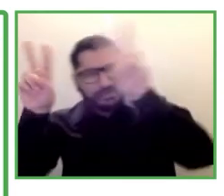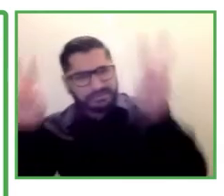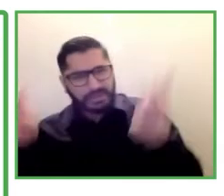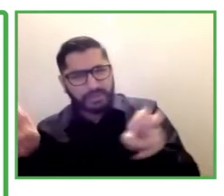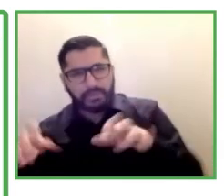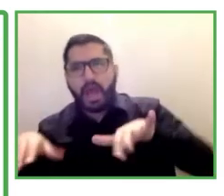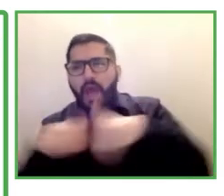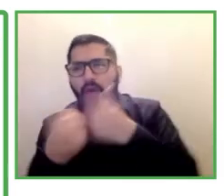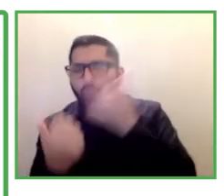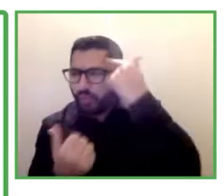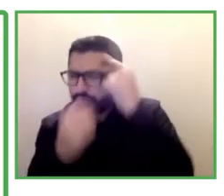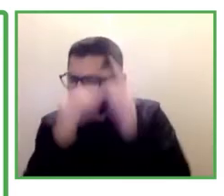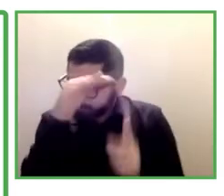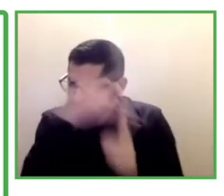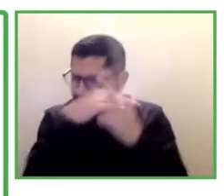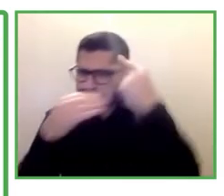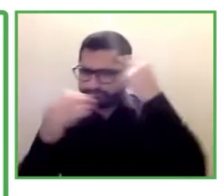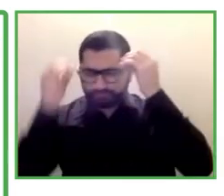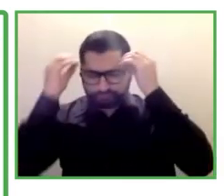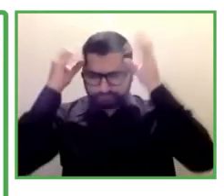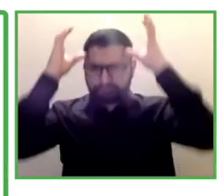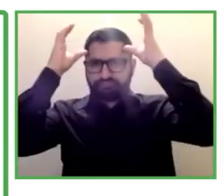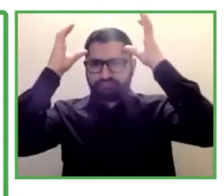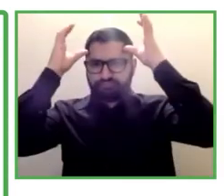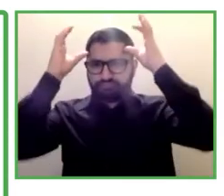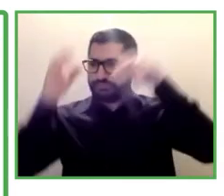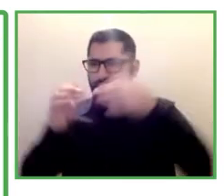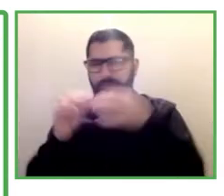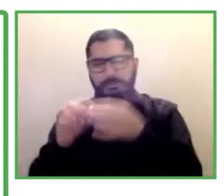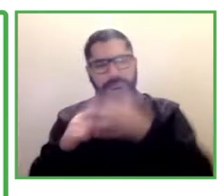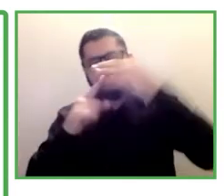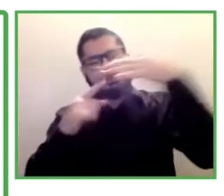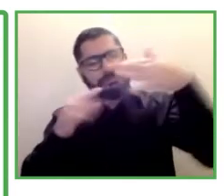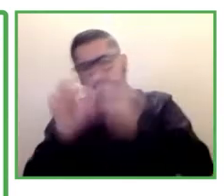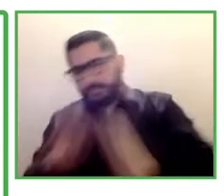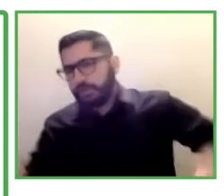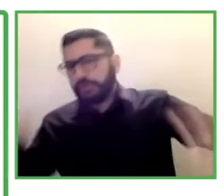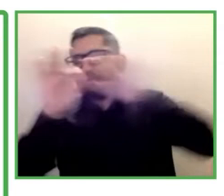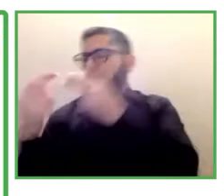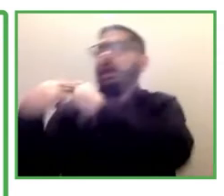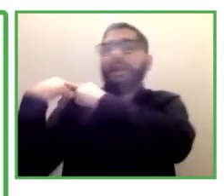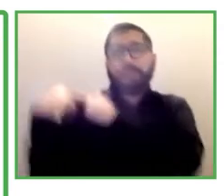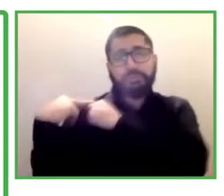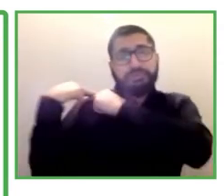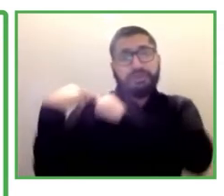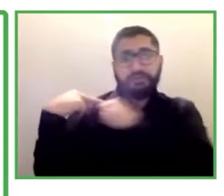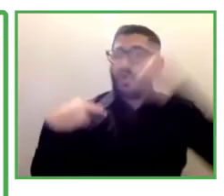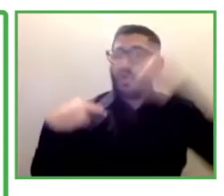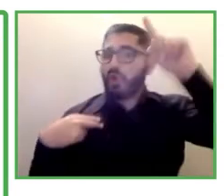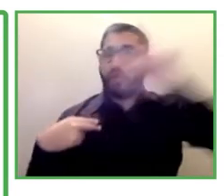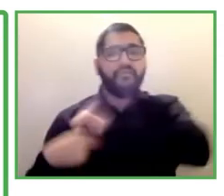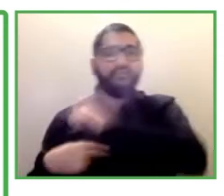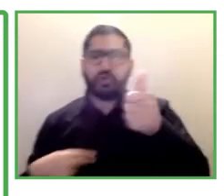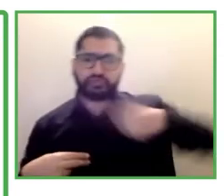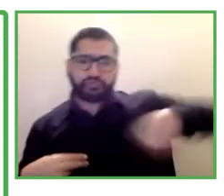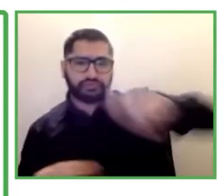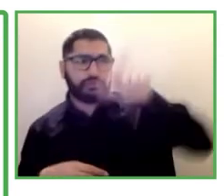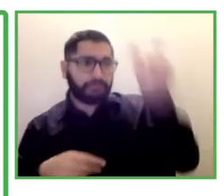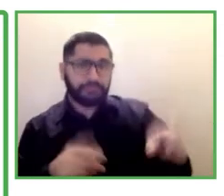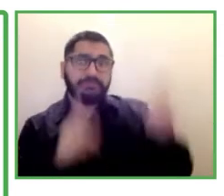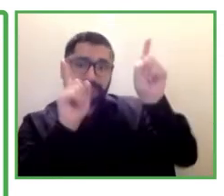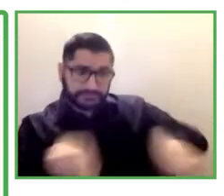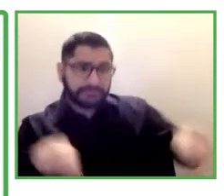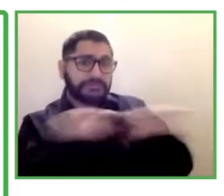del empleador, sino también por parte de las personas con capacidad. Sí, lo queremos, sí, ustedes pueden. En